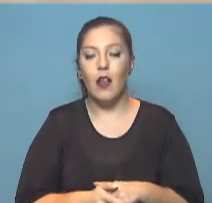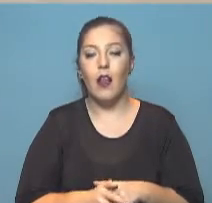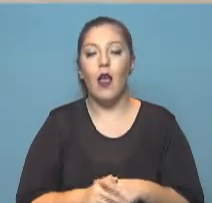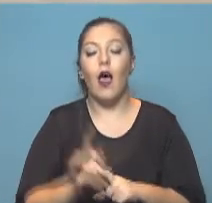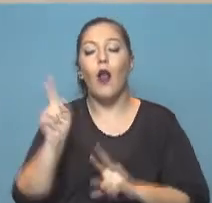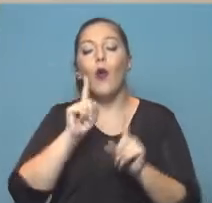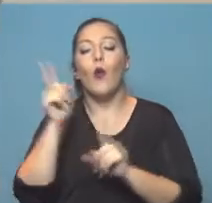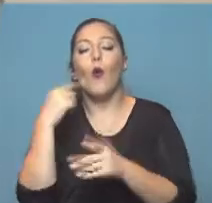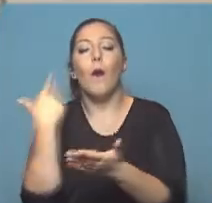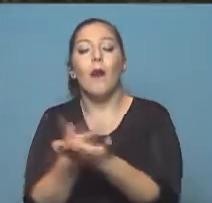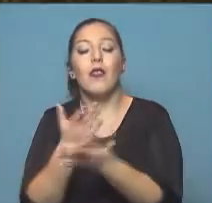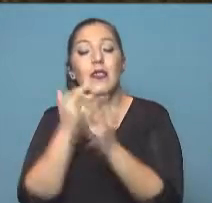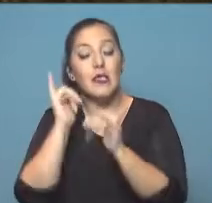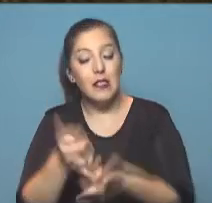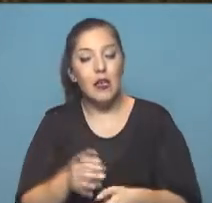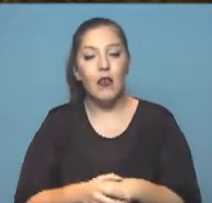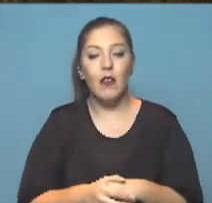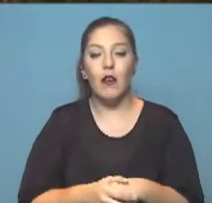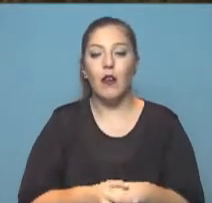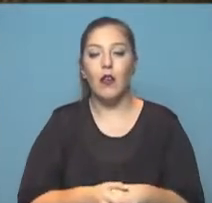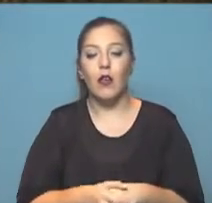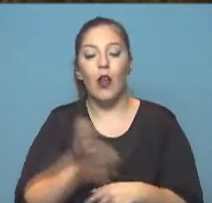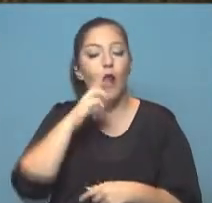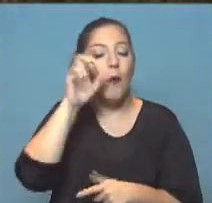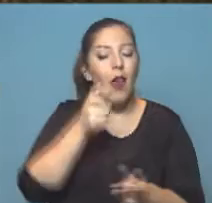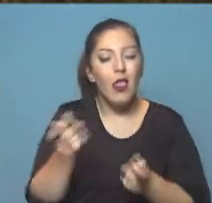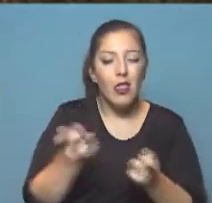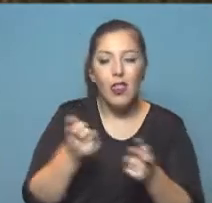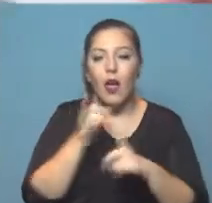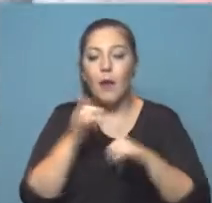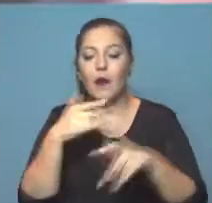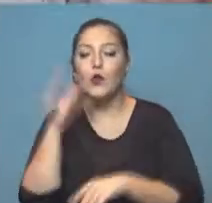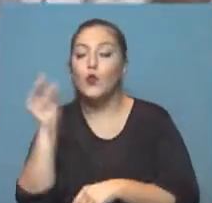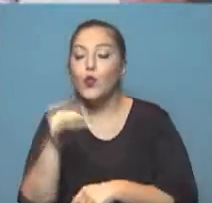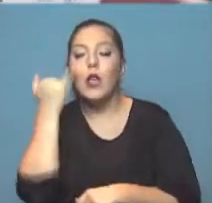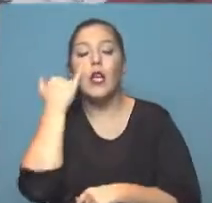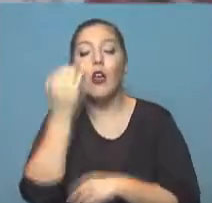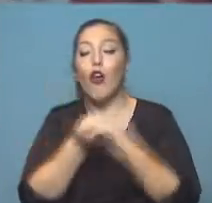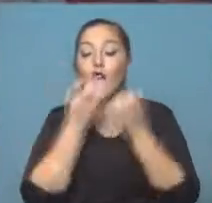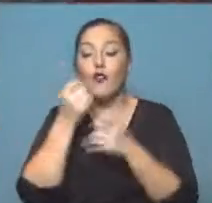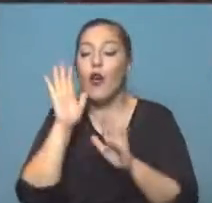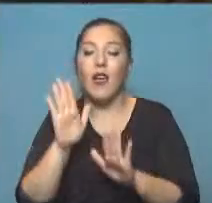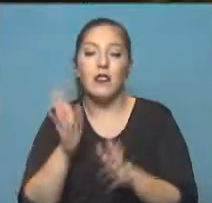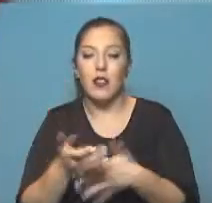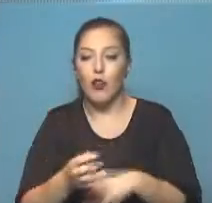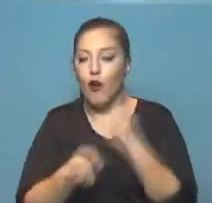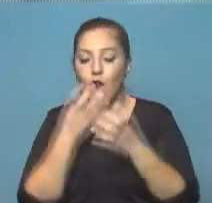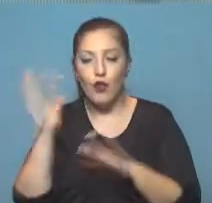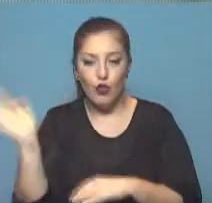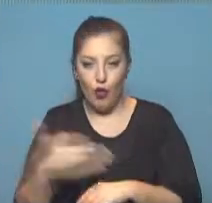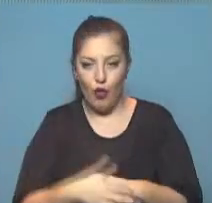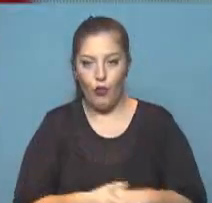del sí, las maniobras que hicieron, bueno, la campaña sucia que utilizaron, y las confesó así, torpemente confesó todo lo